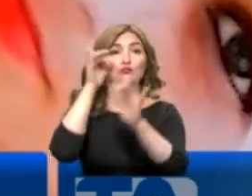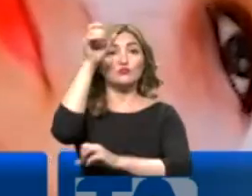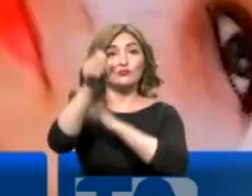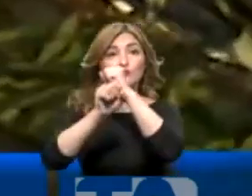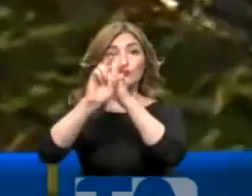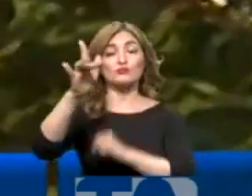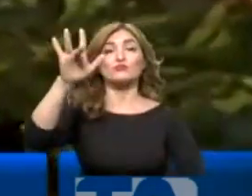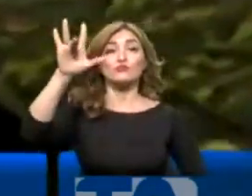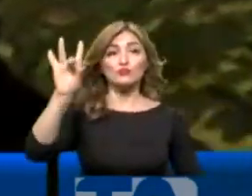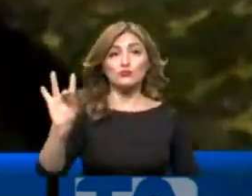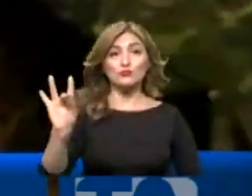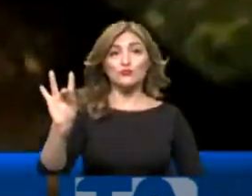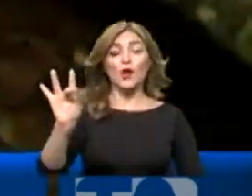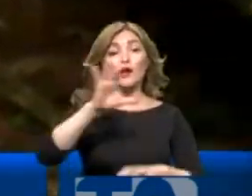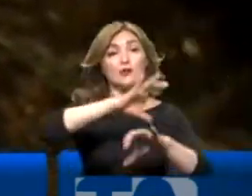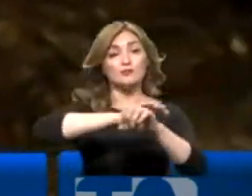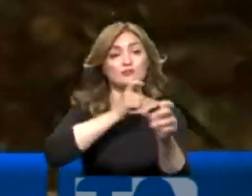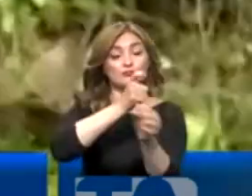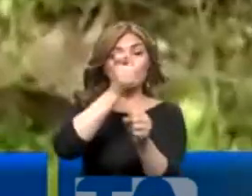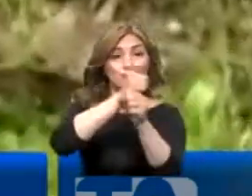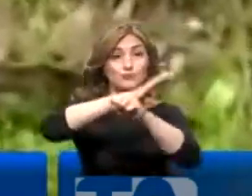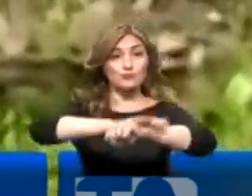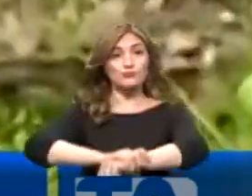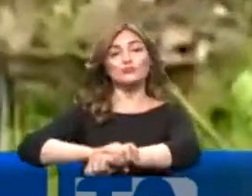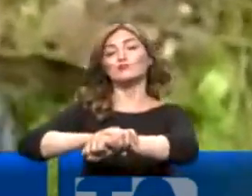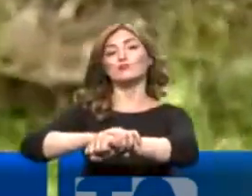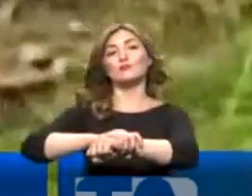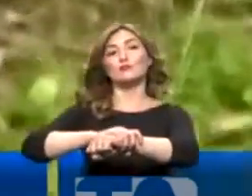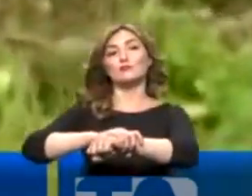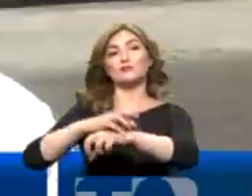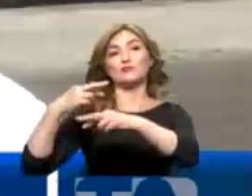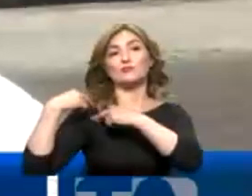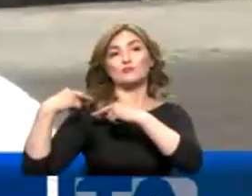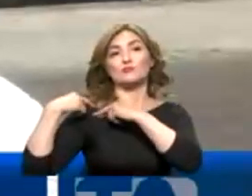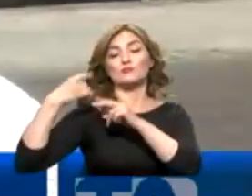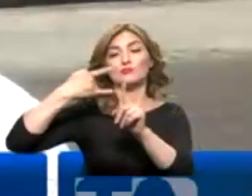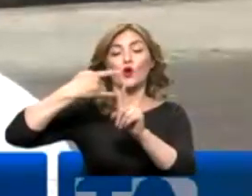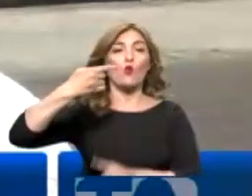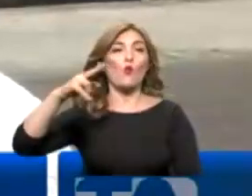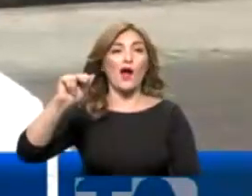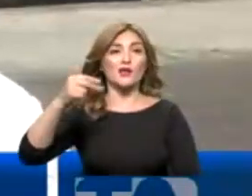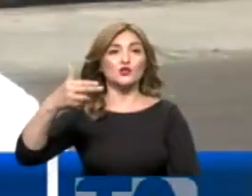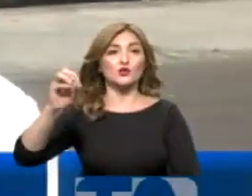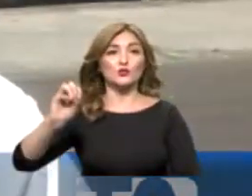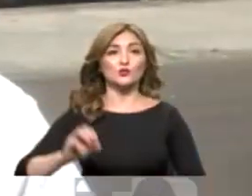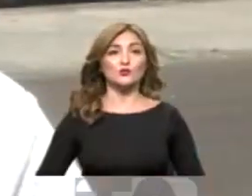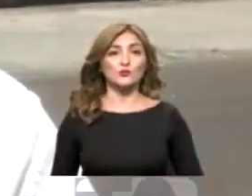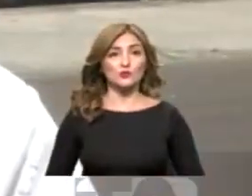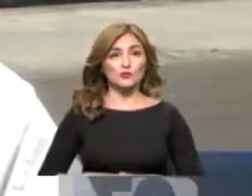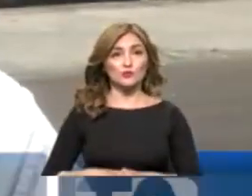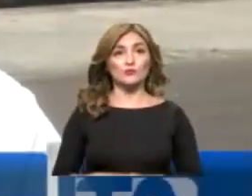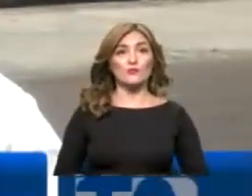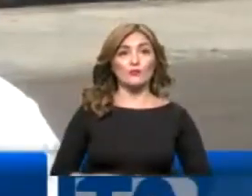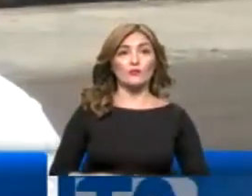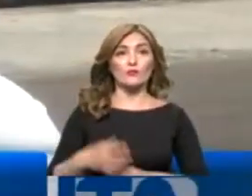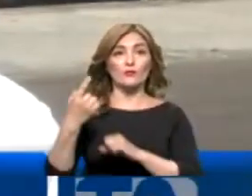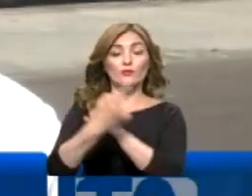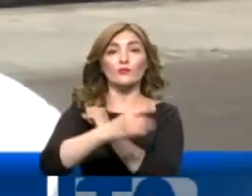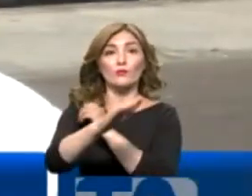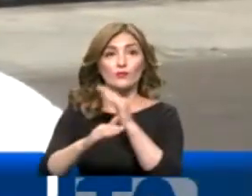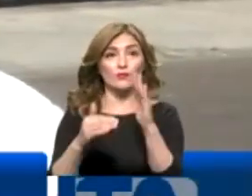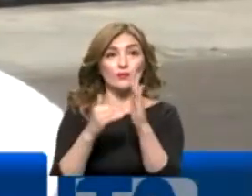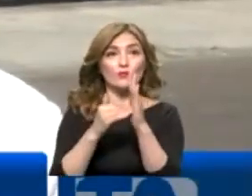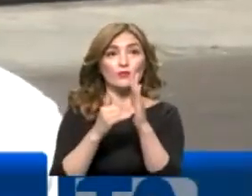2018 fueron capturados por el grupo armado al mando de alias Huacho. Para que se pueda establecer acciones penales en